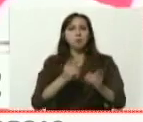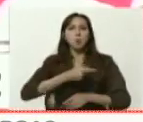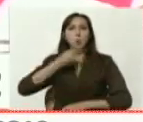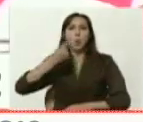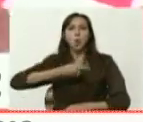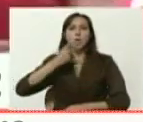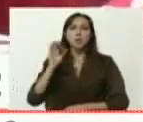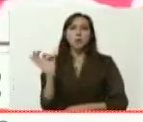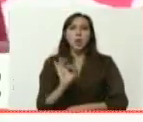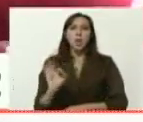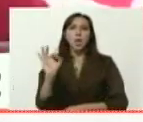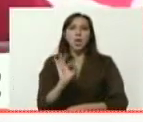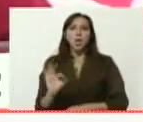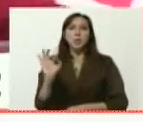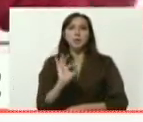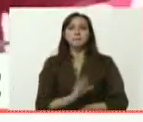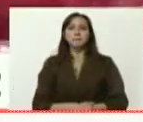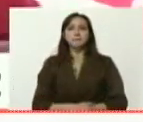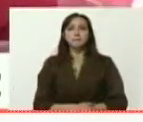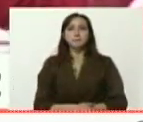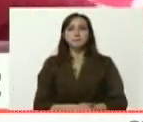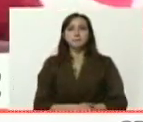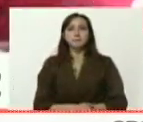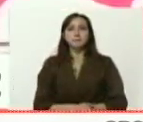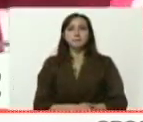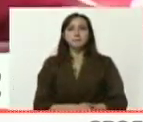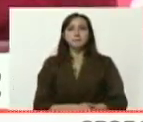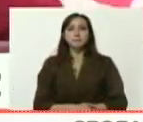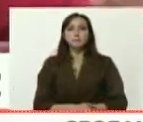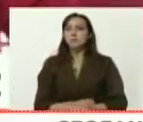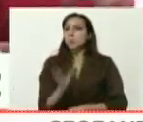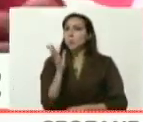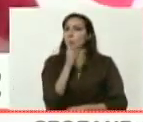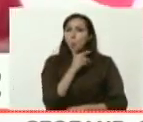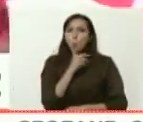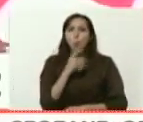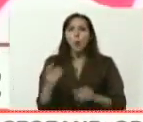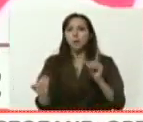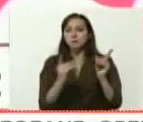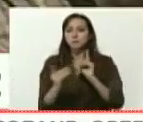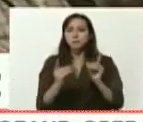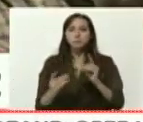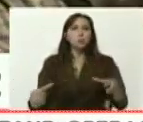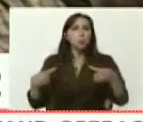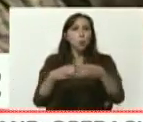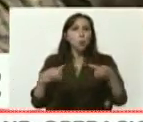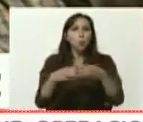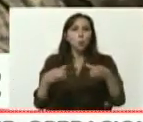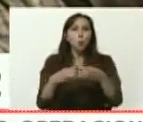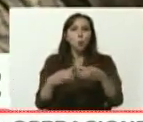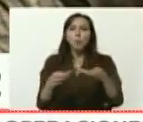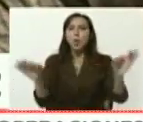ideológico. Ausencia de debate político en colectivo.